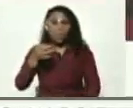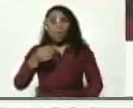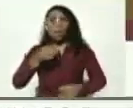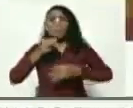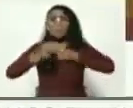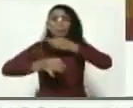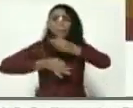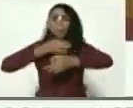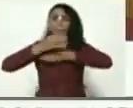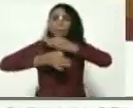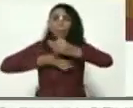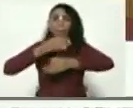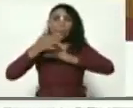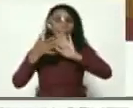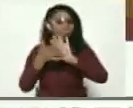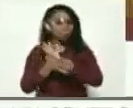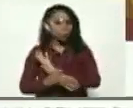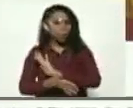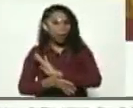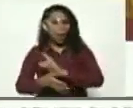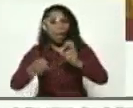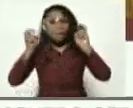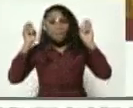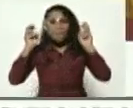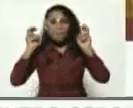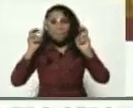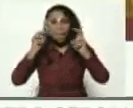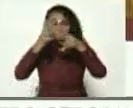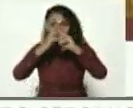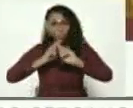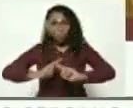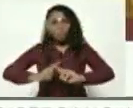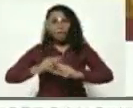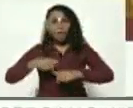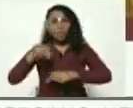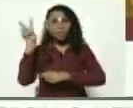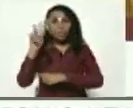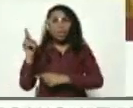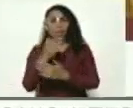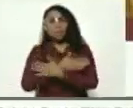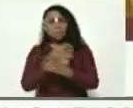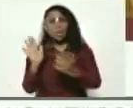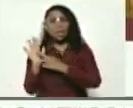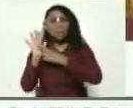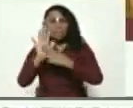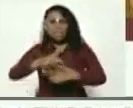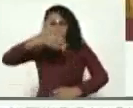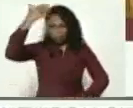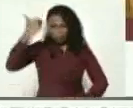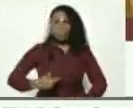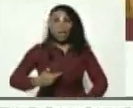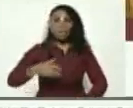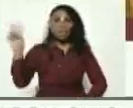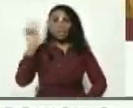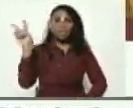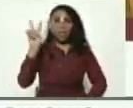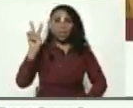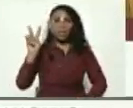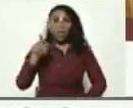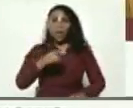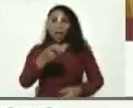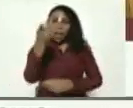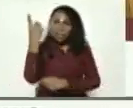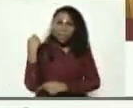discurso sobre el gentilicio venezolano, sobre lo que representa el ser venezolano